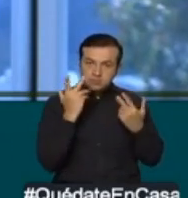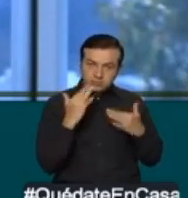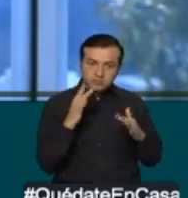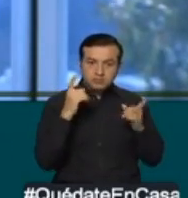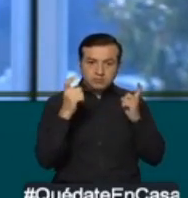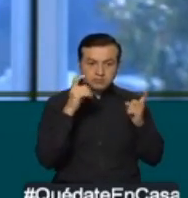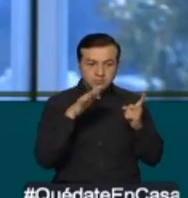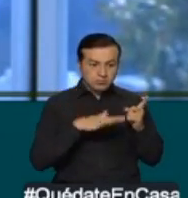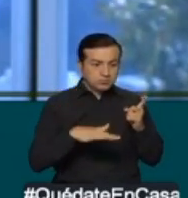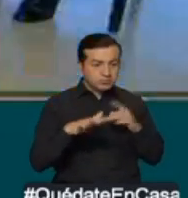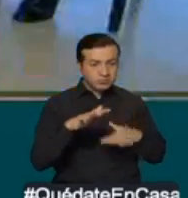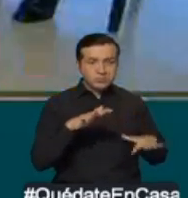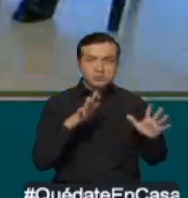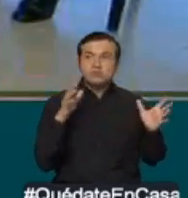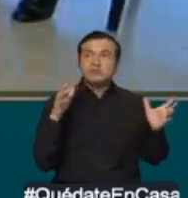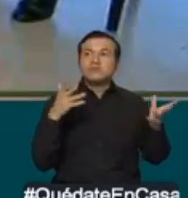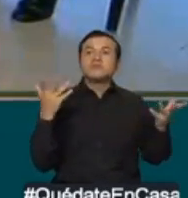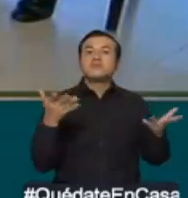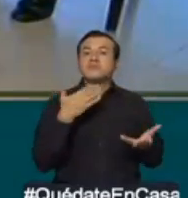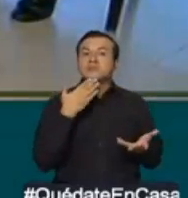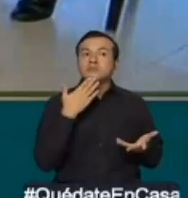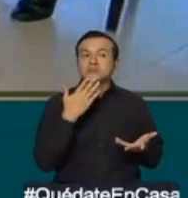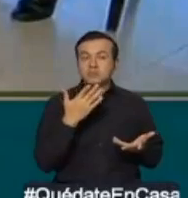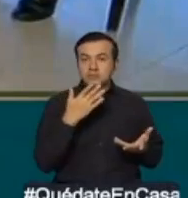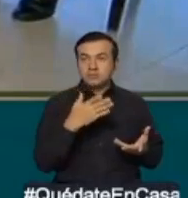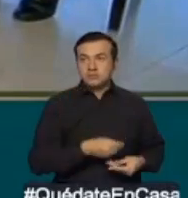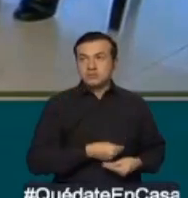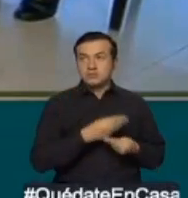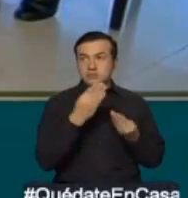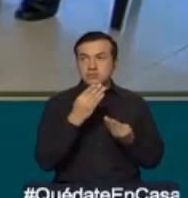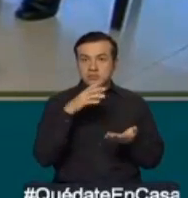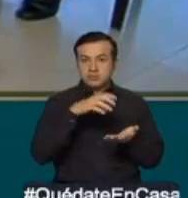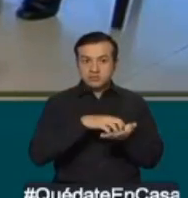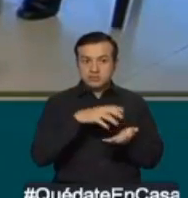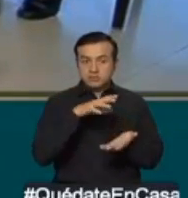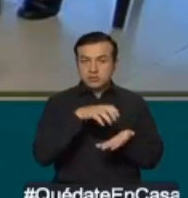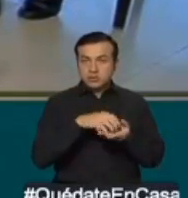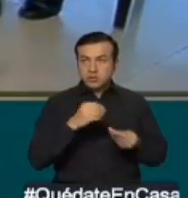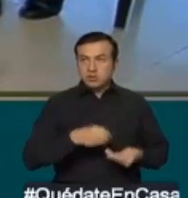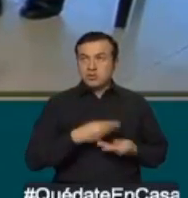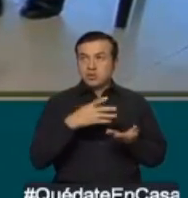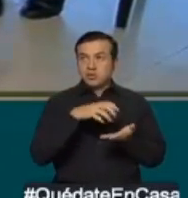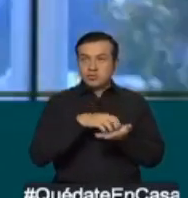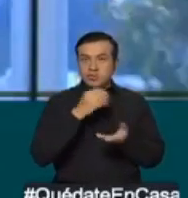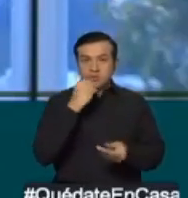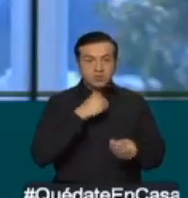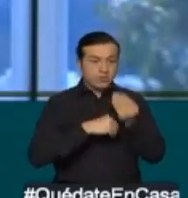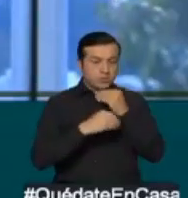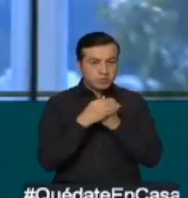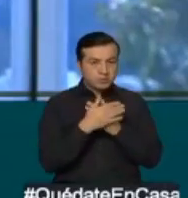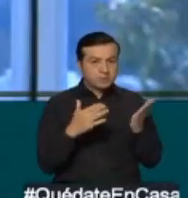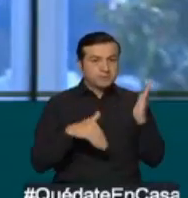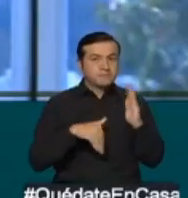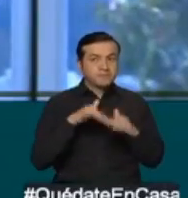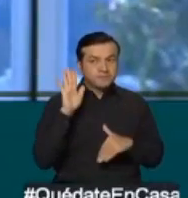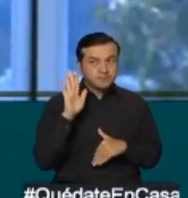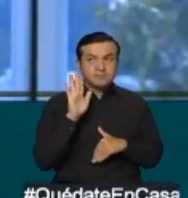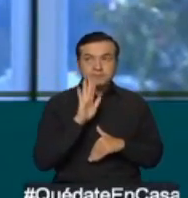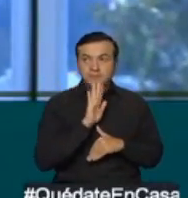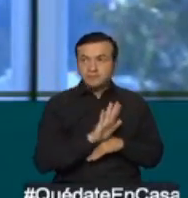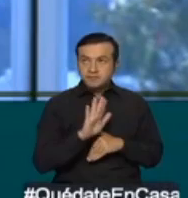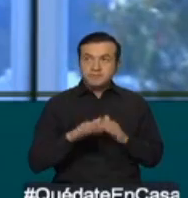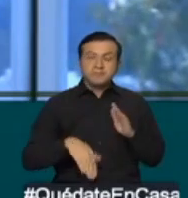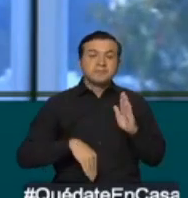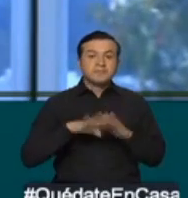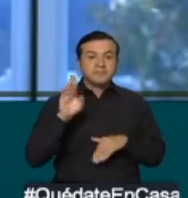corredor humanitario en el sentido de poder proveer a la provincia de alimentos especialmente y de poder tener